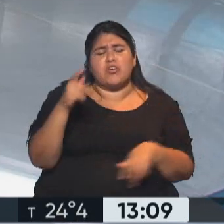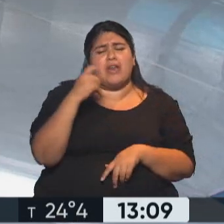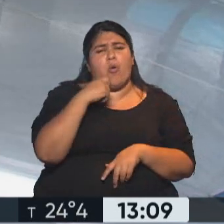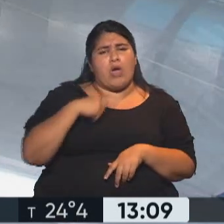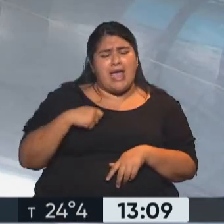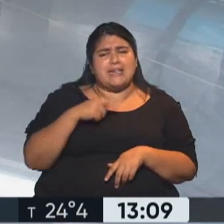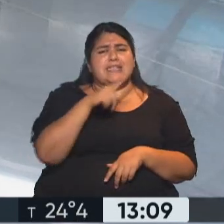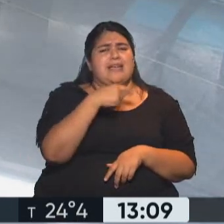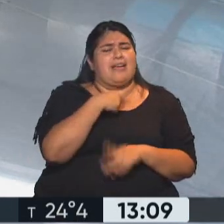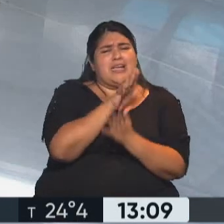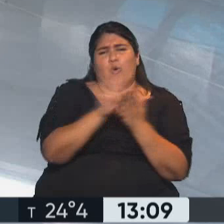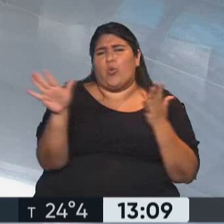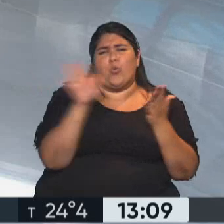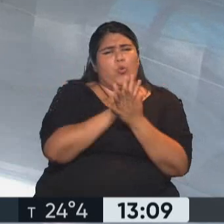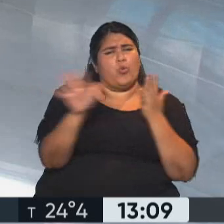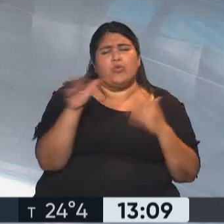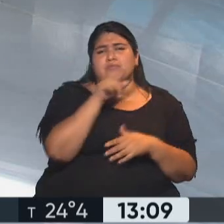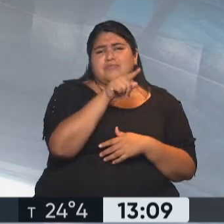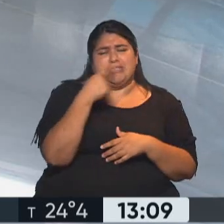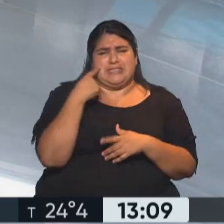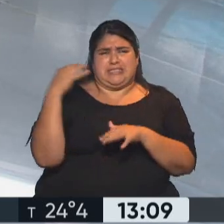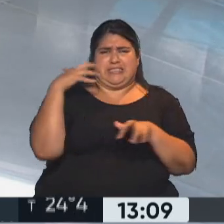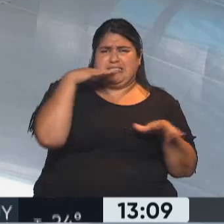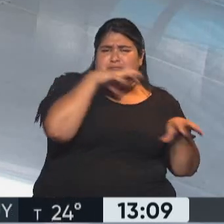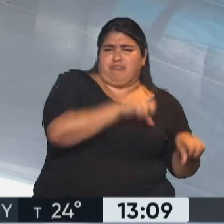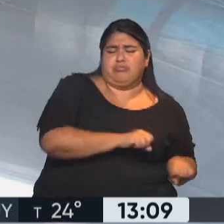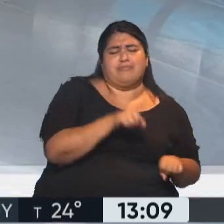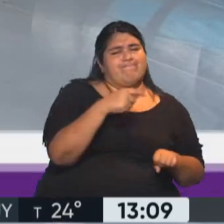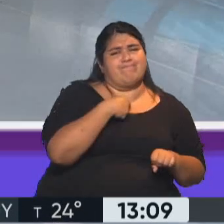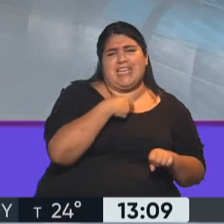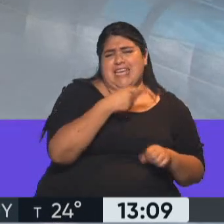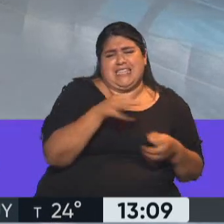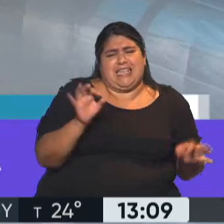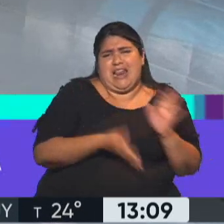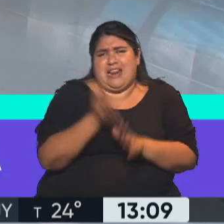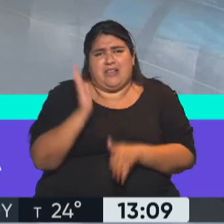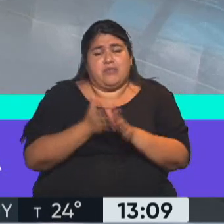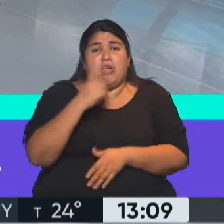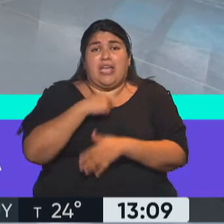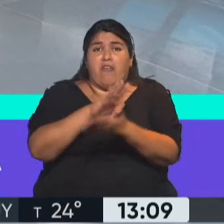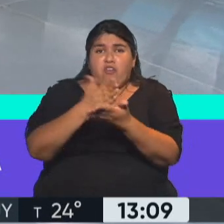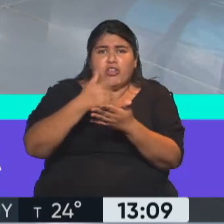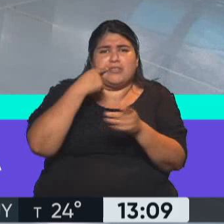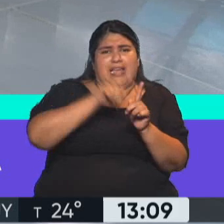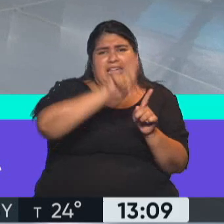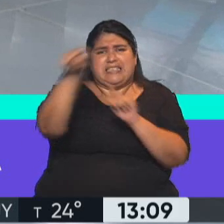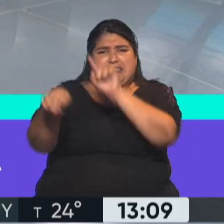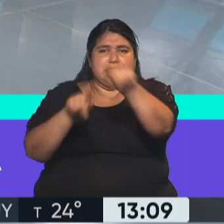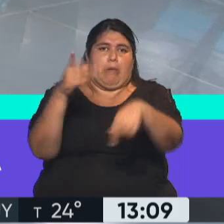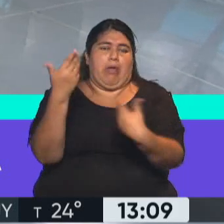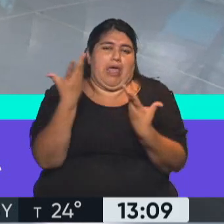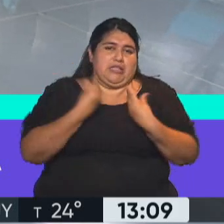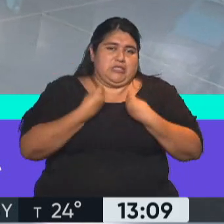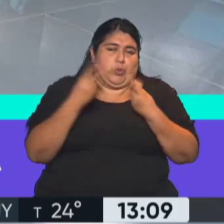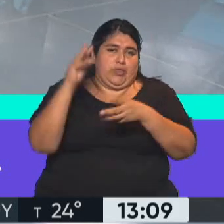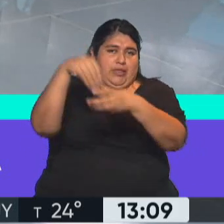huyendo de la avanzada rusa en su territorio, precisamente lo que están tratando es de cruzar la frontera y de encontrar refugio en Polonia. La